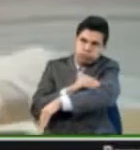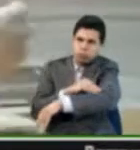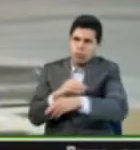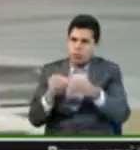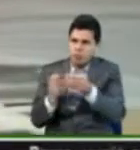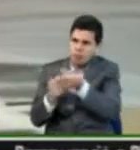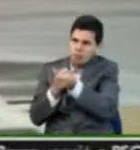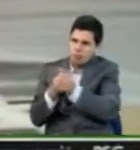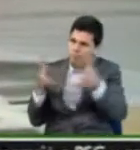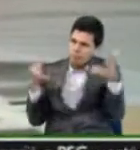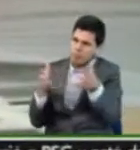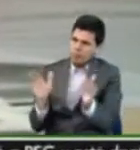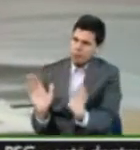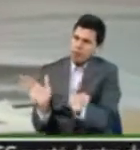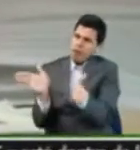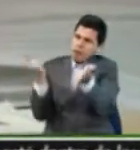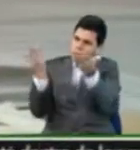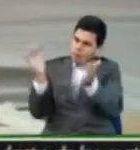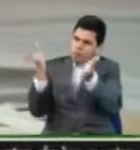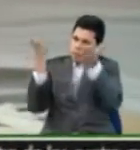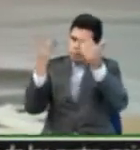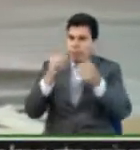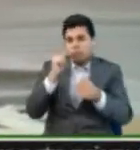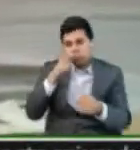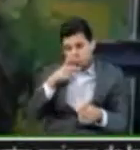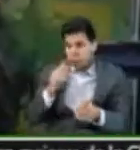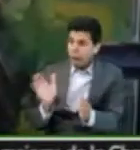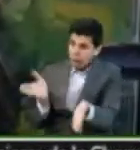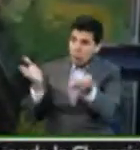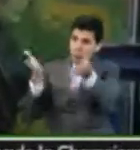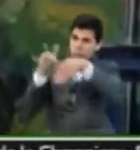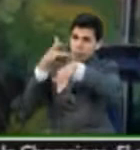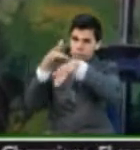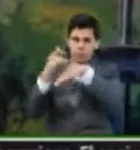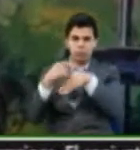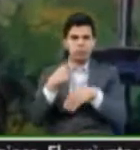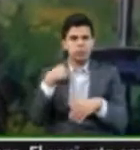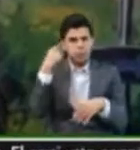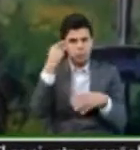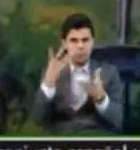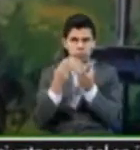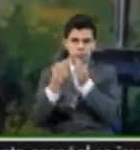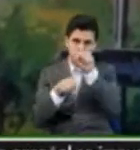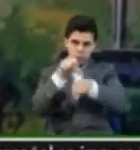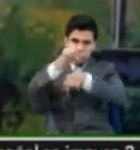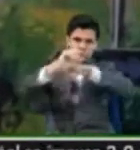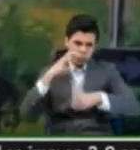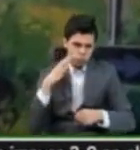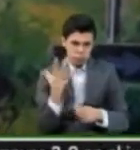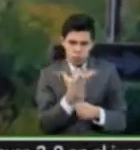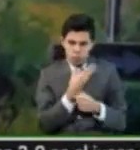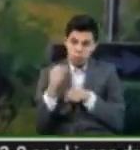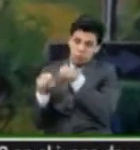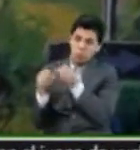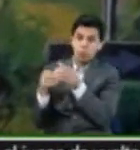ese apoyo anímico que en muchas ocasiones les hace falta. Sí, yo pienso que dentro de un equipo de ciclismo todos somos un equipo como tal, porque todos tenemos